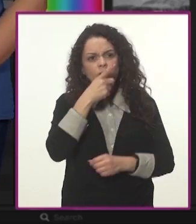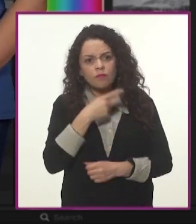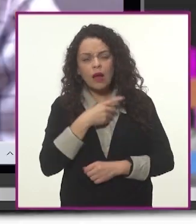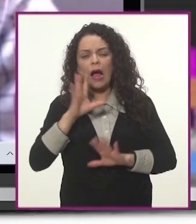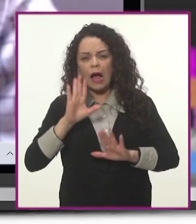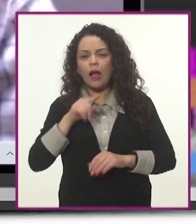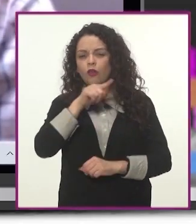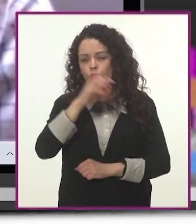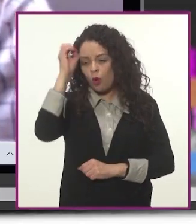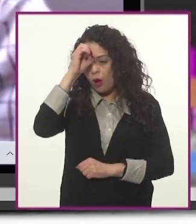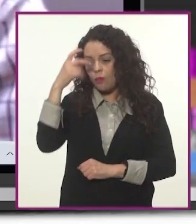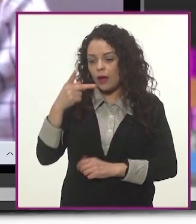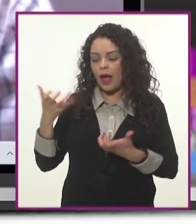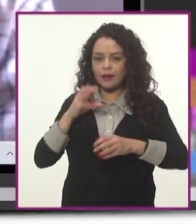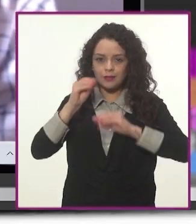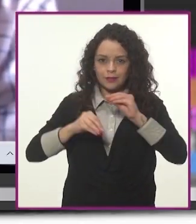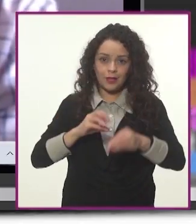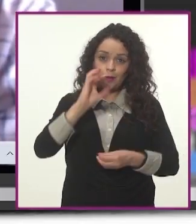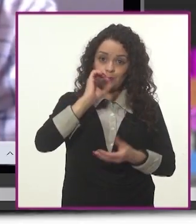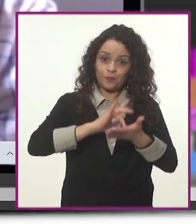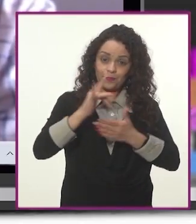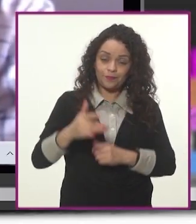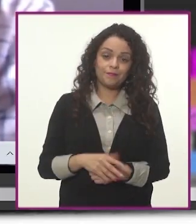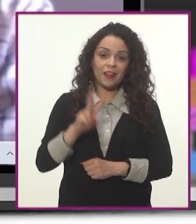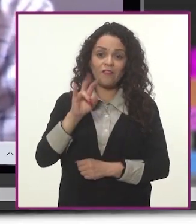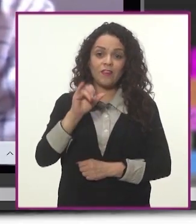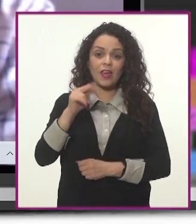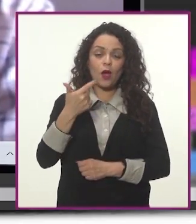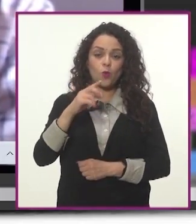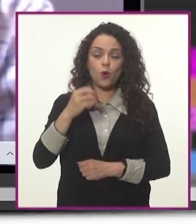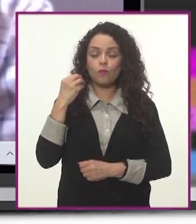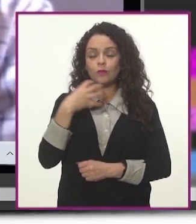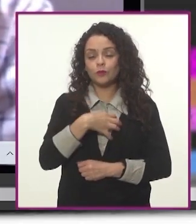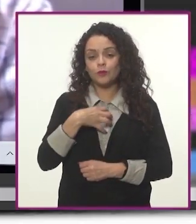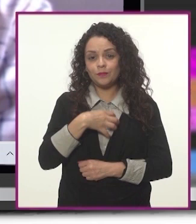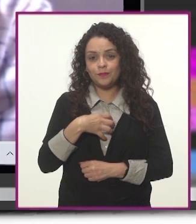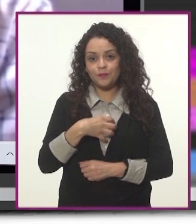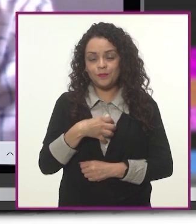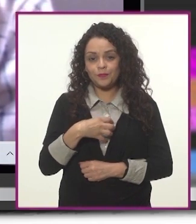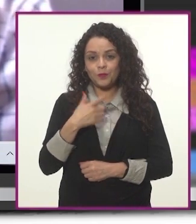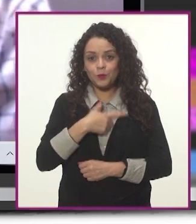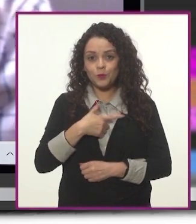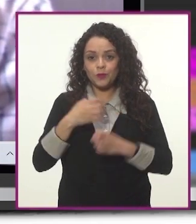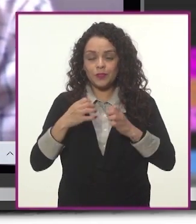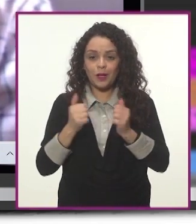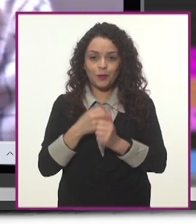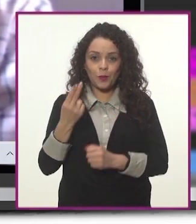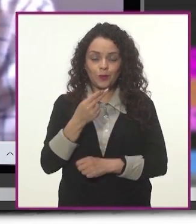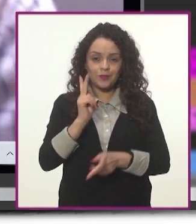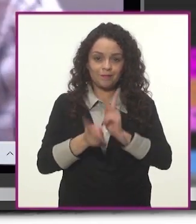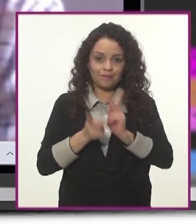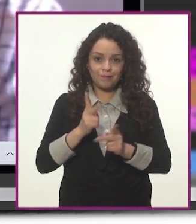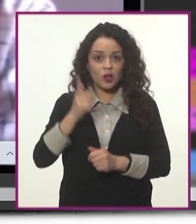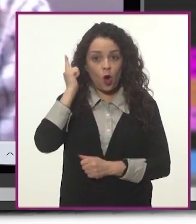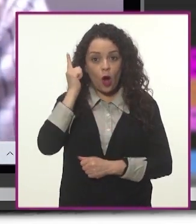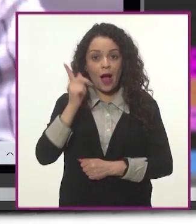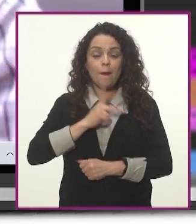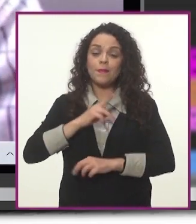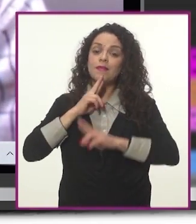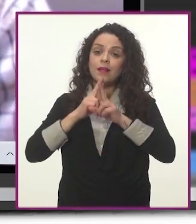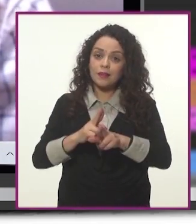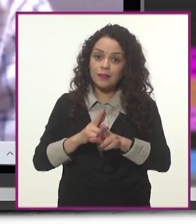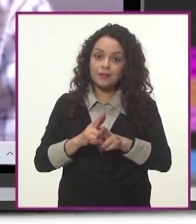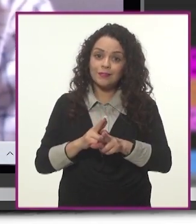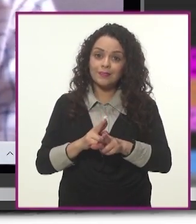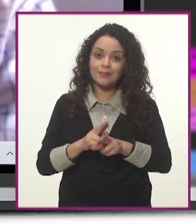Bye. Viviana, Hugo, ha sido un placer conversar con ustedes y espero que mis respuestas y mis